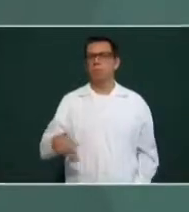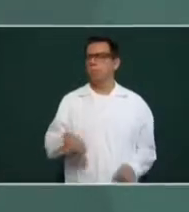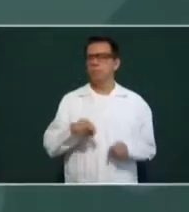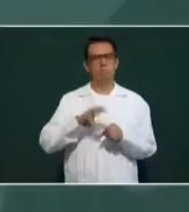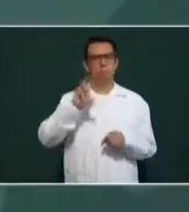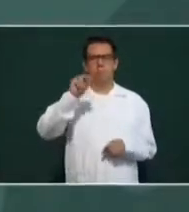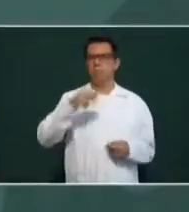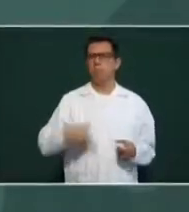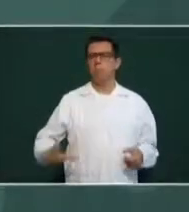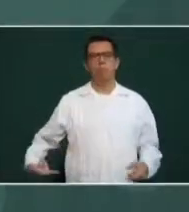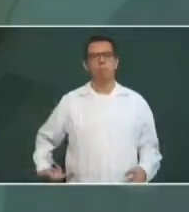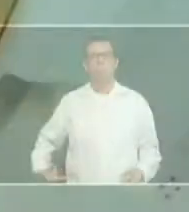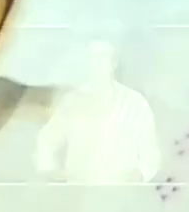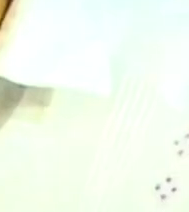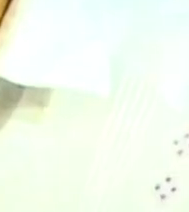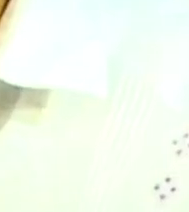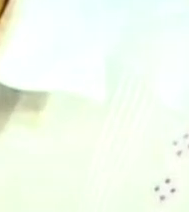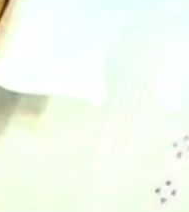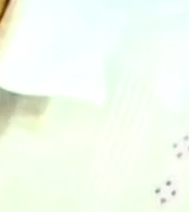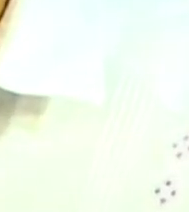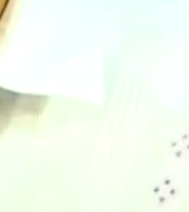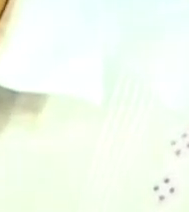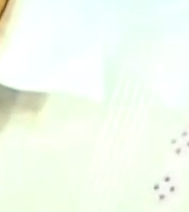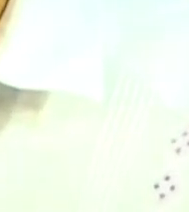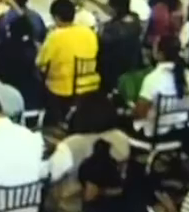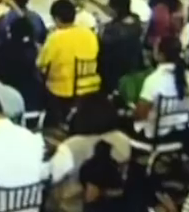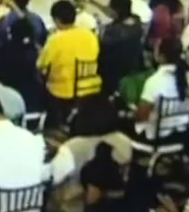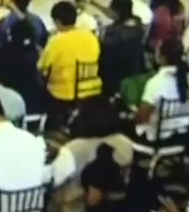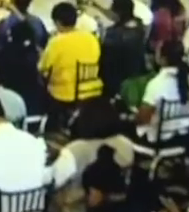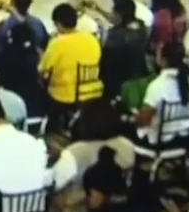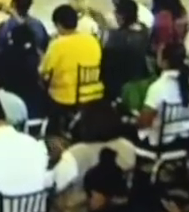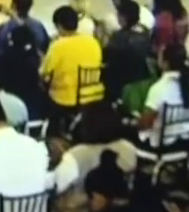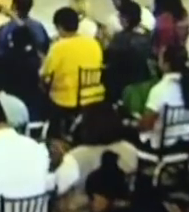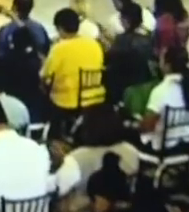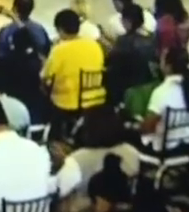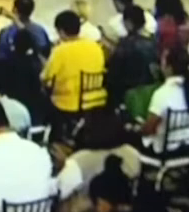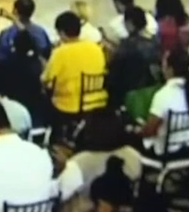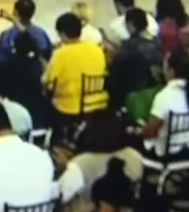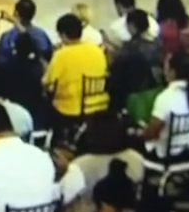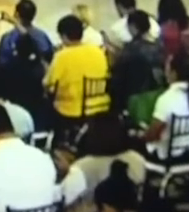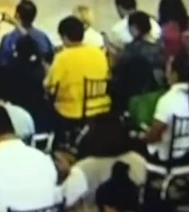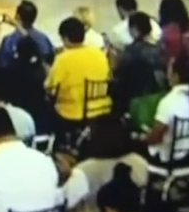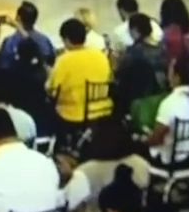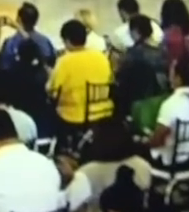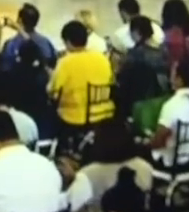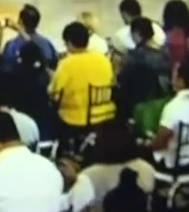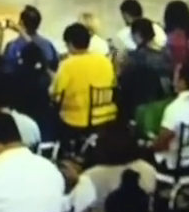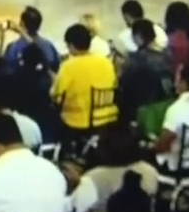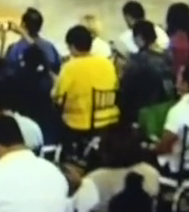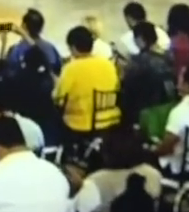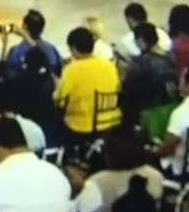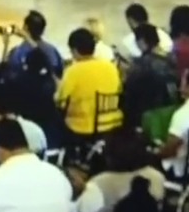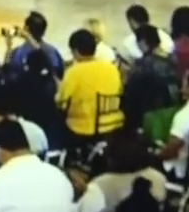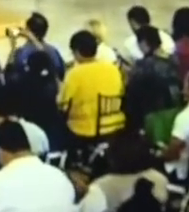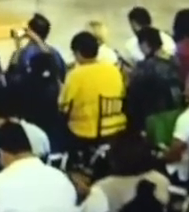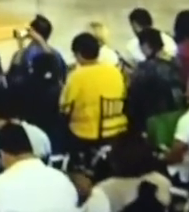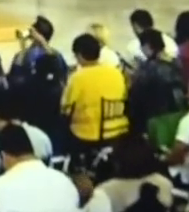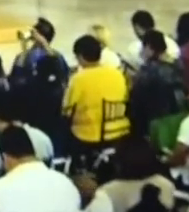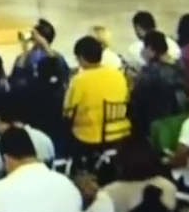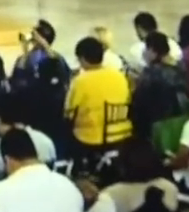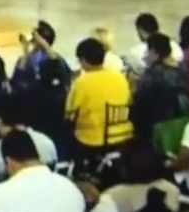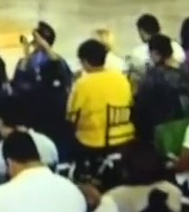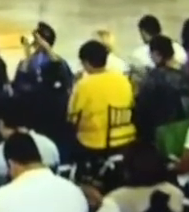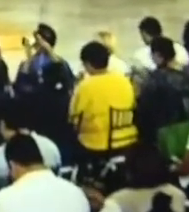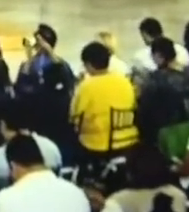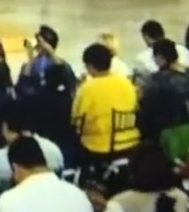del estado en el museo naval durante su conferencia matutina reiteró su apoyo al gobernador de veracruz para